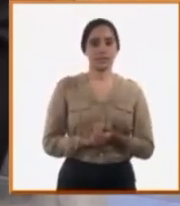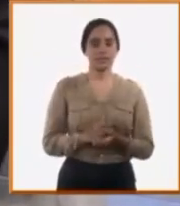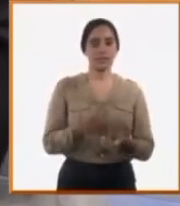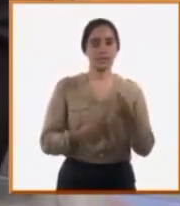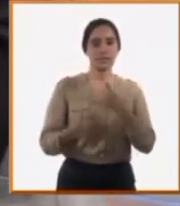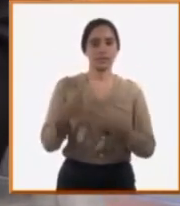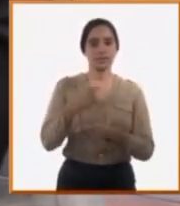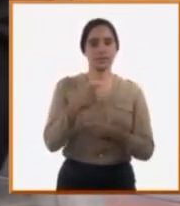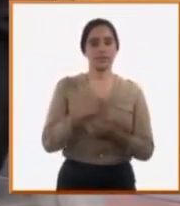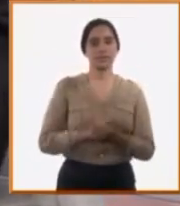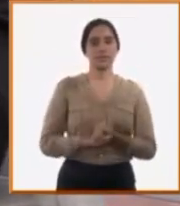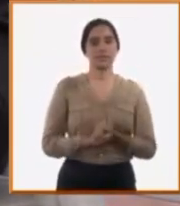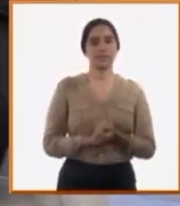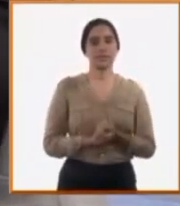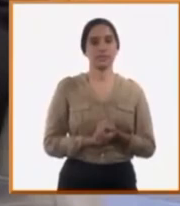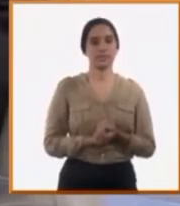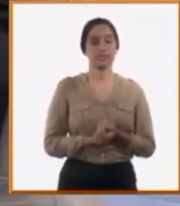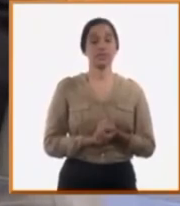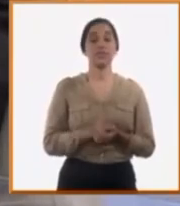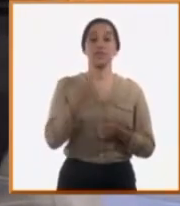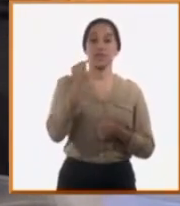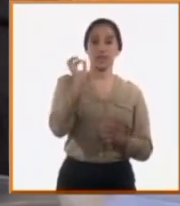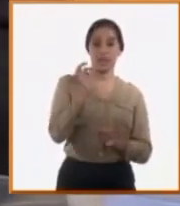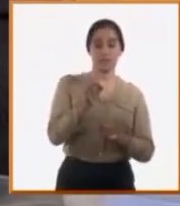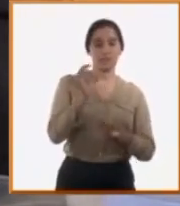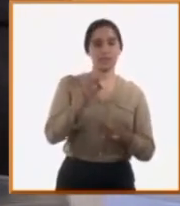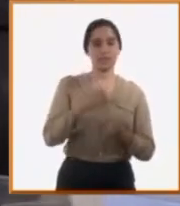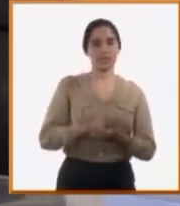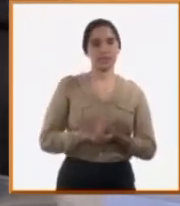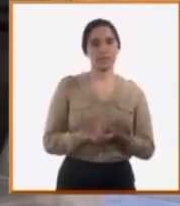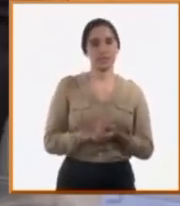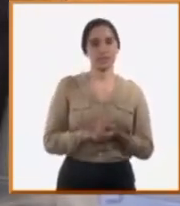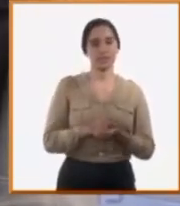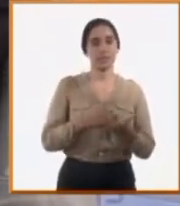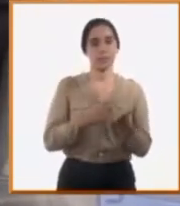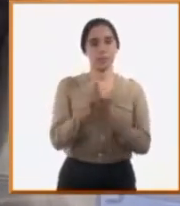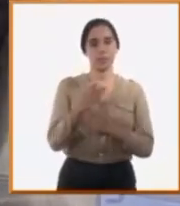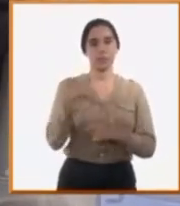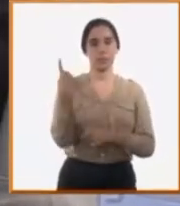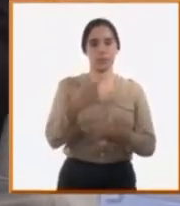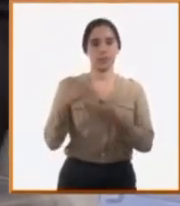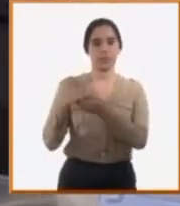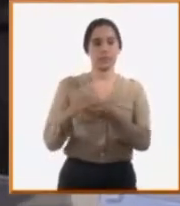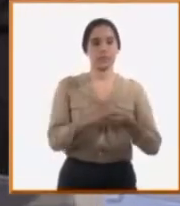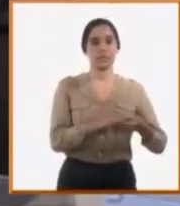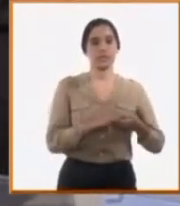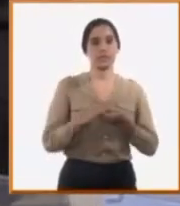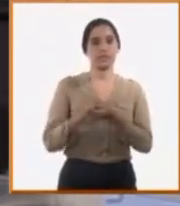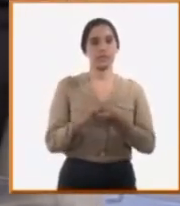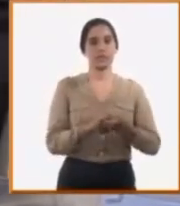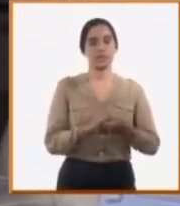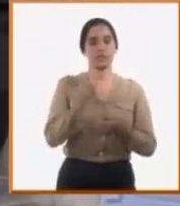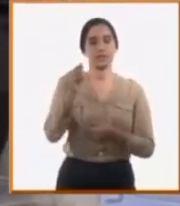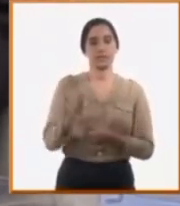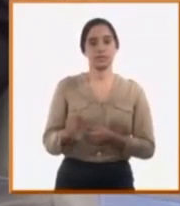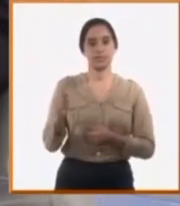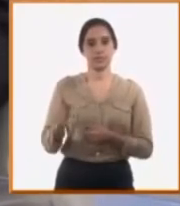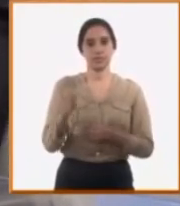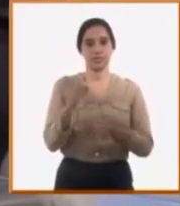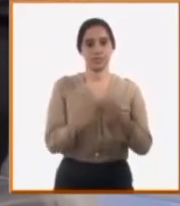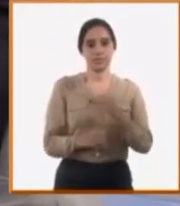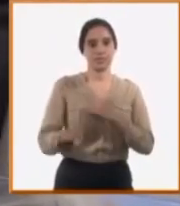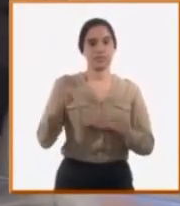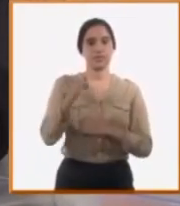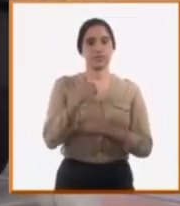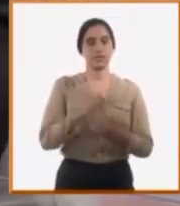para exhibir a nuestros visitantes y a los colegas de todo el país que tributan a la educación superior estos resultados